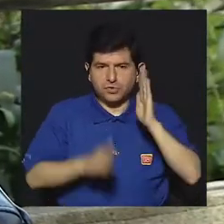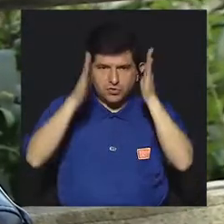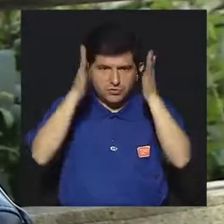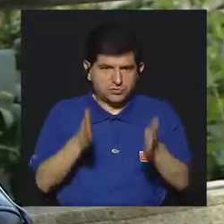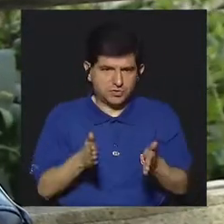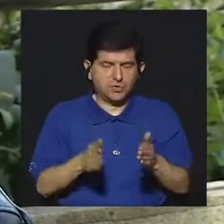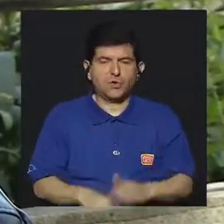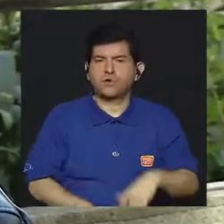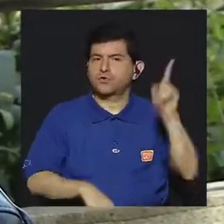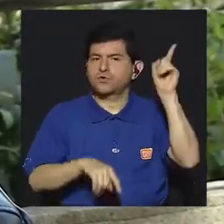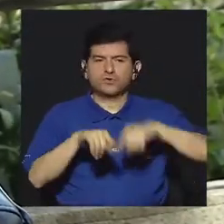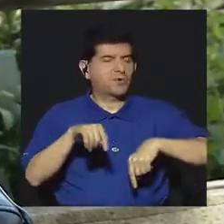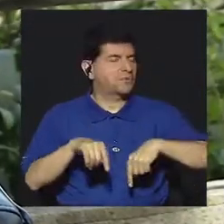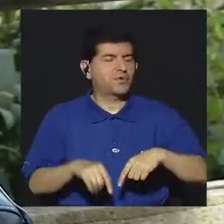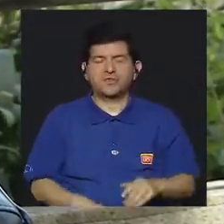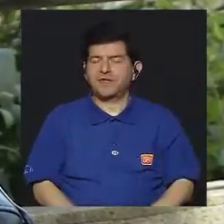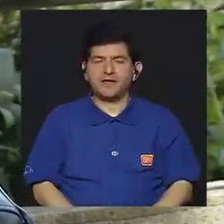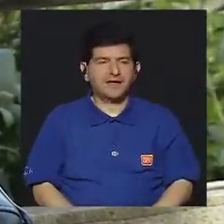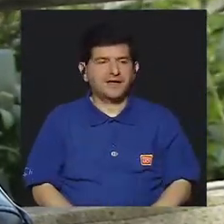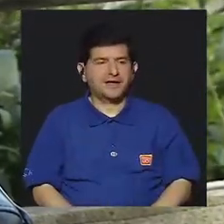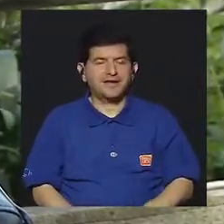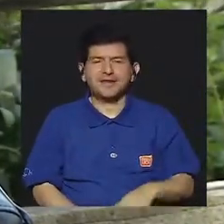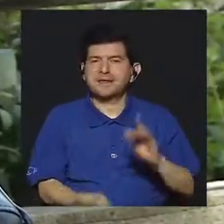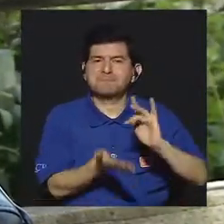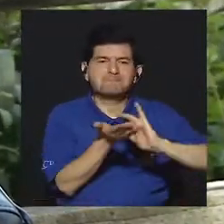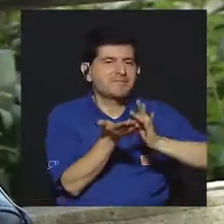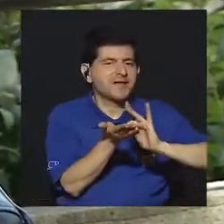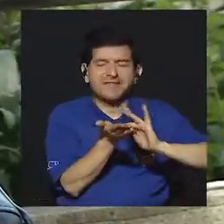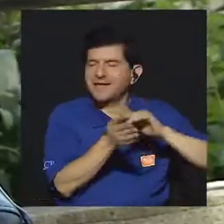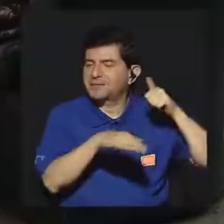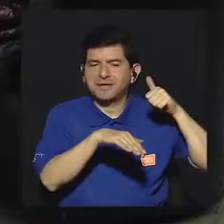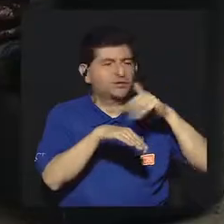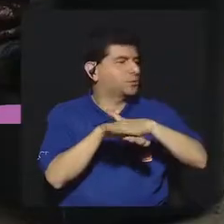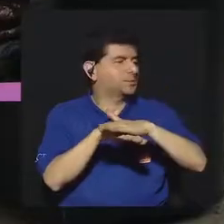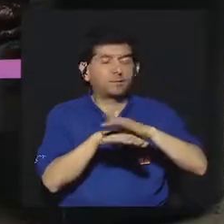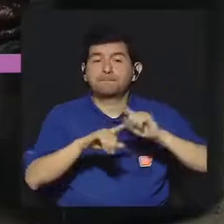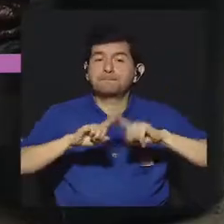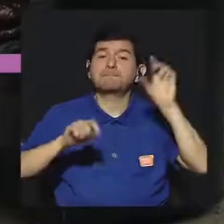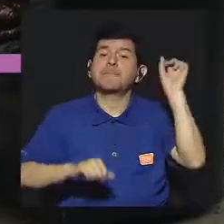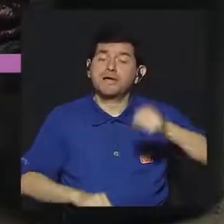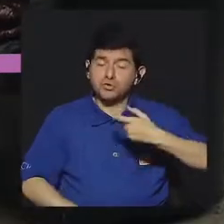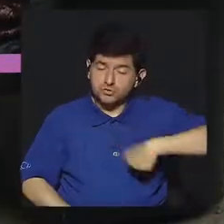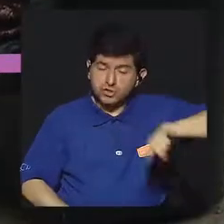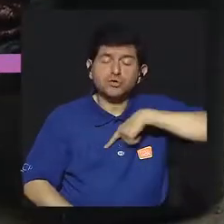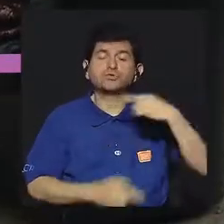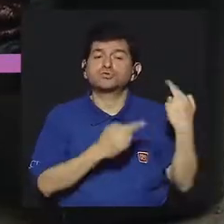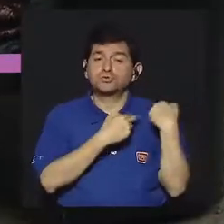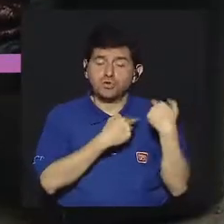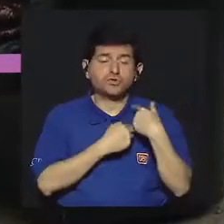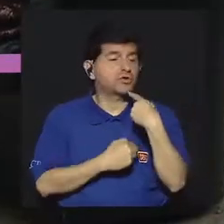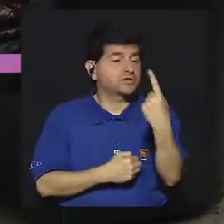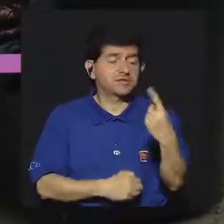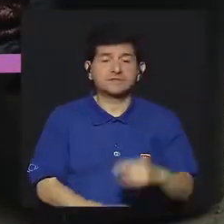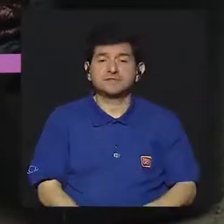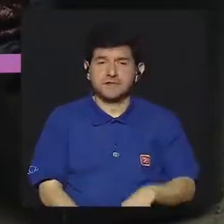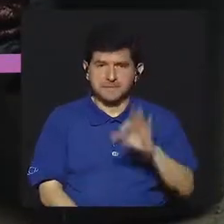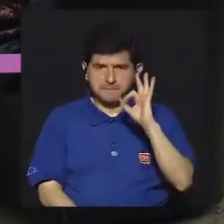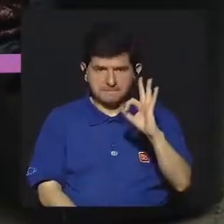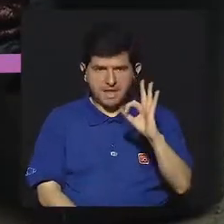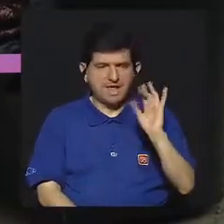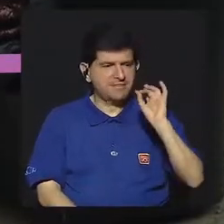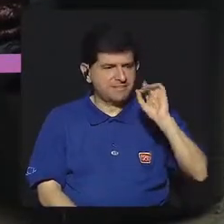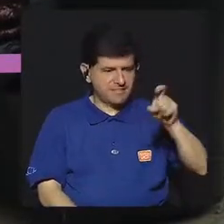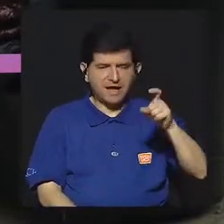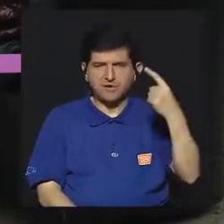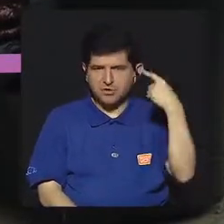no podemos referir o nosotros no podemos medicar, ¿verdad?, prescribir, uh-huh, pero sí nosotros somos los encargados de decir, ok, hay